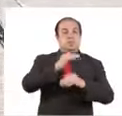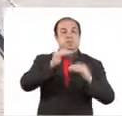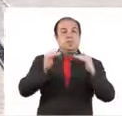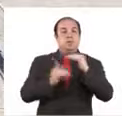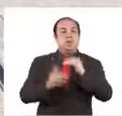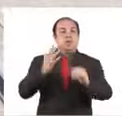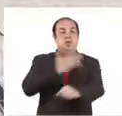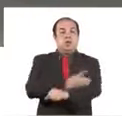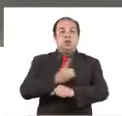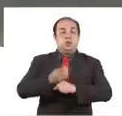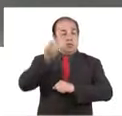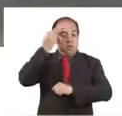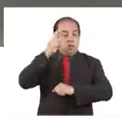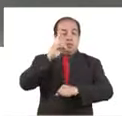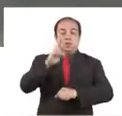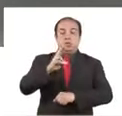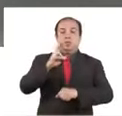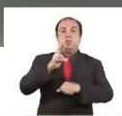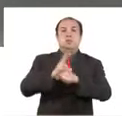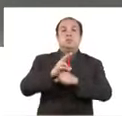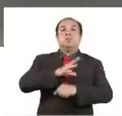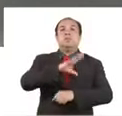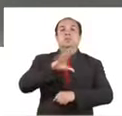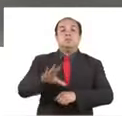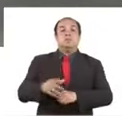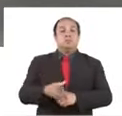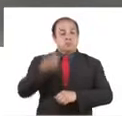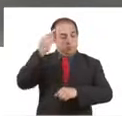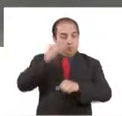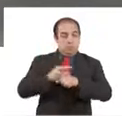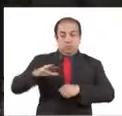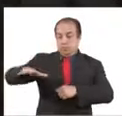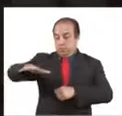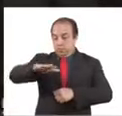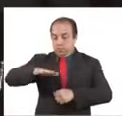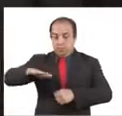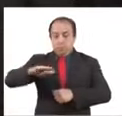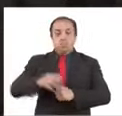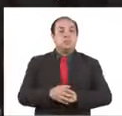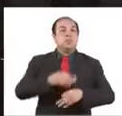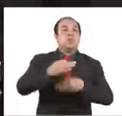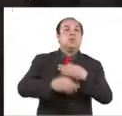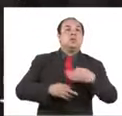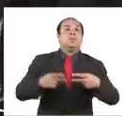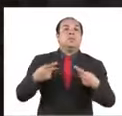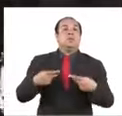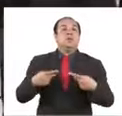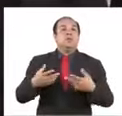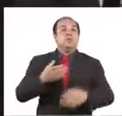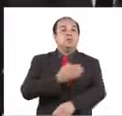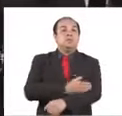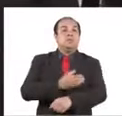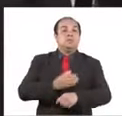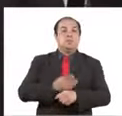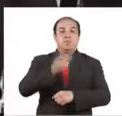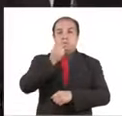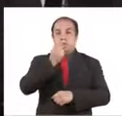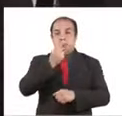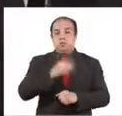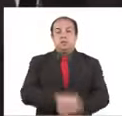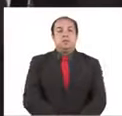y directores generales, directores de área, por supuesto, a todas y todos los compañeros